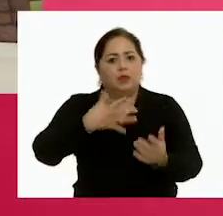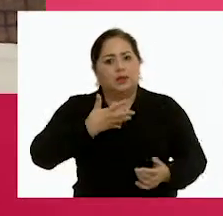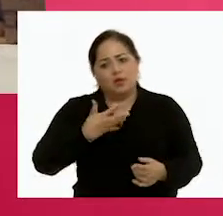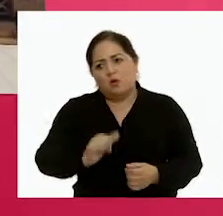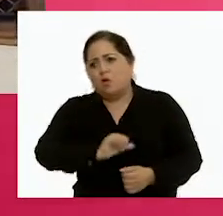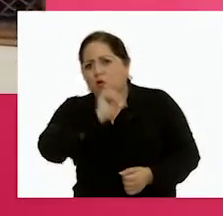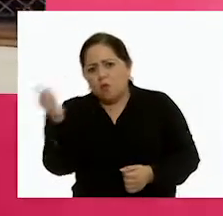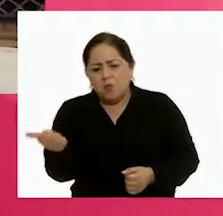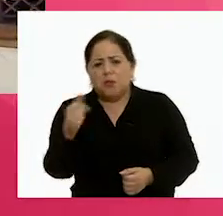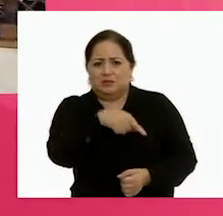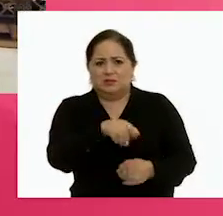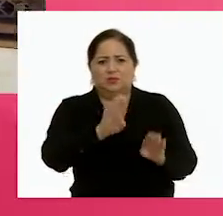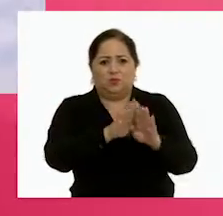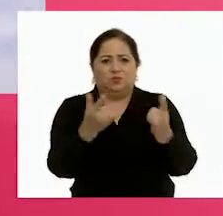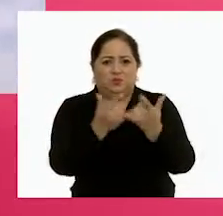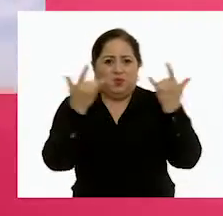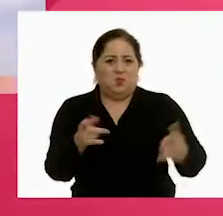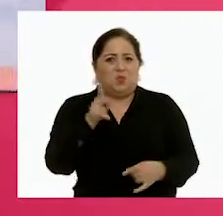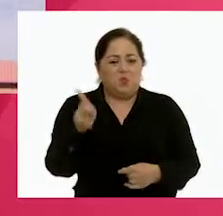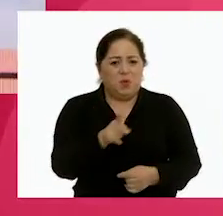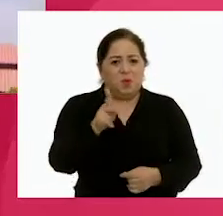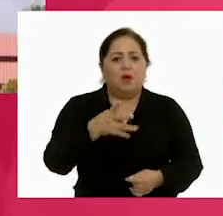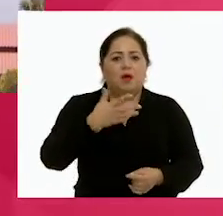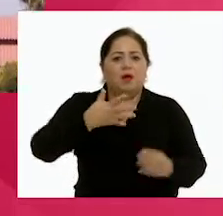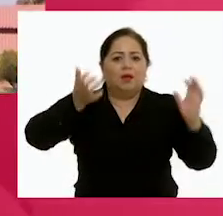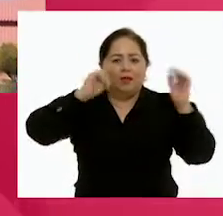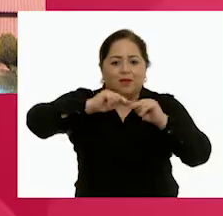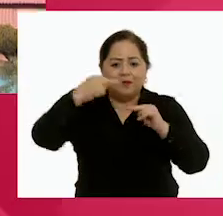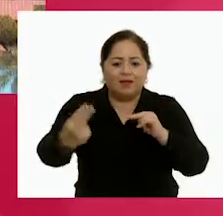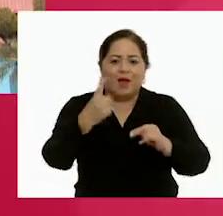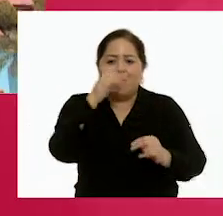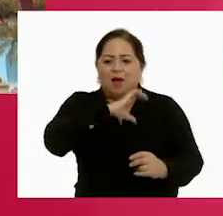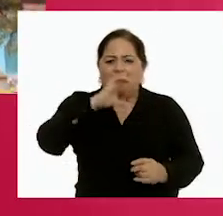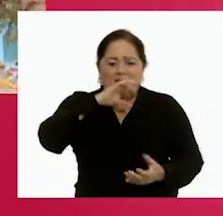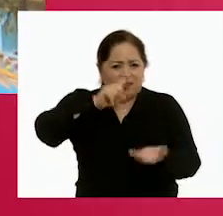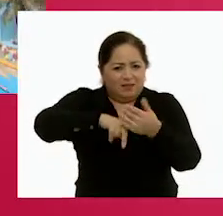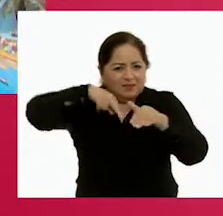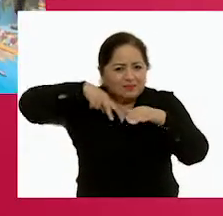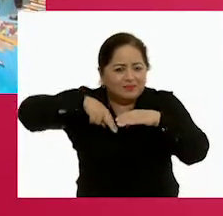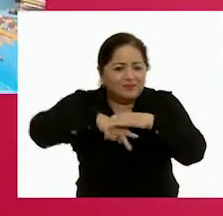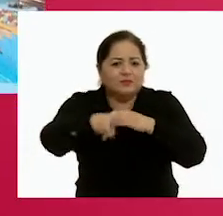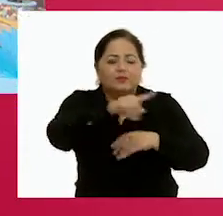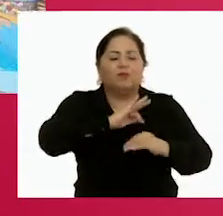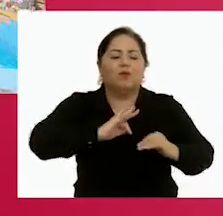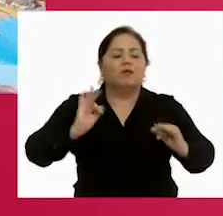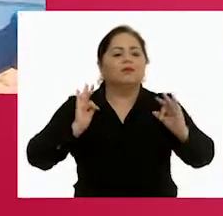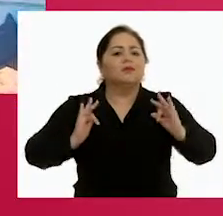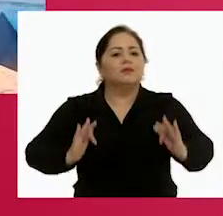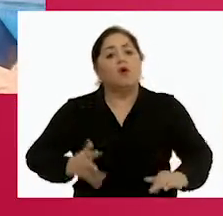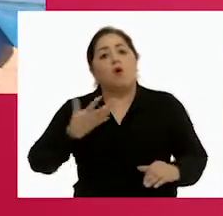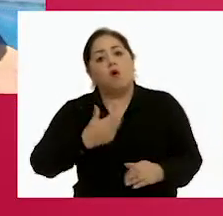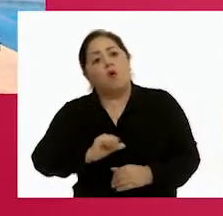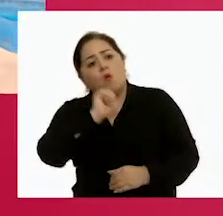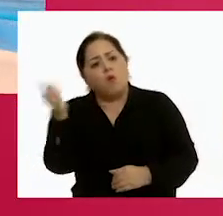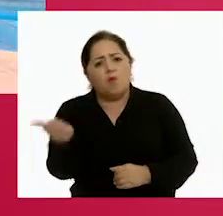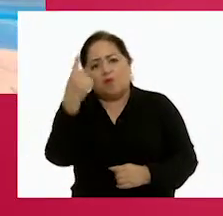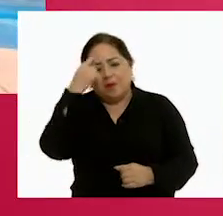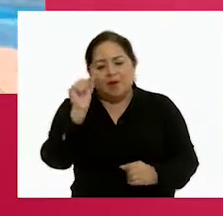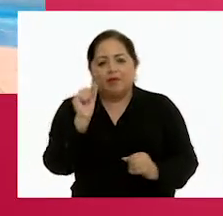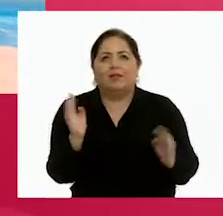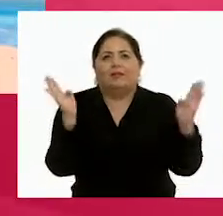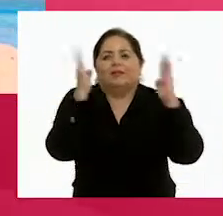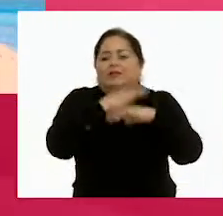otras opciones en este histórico pueblo. Hay balnearios de aguas termales donde uno puede relajarse, y otras opciones para pasar